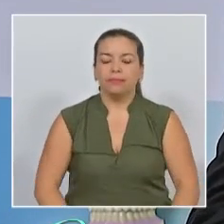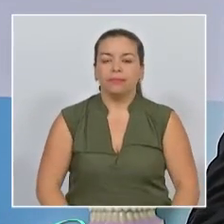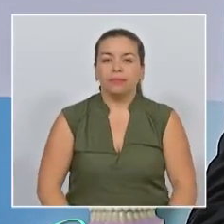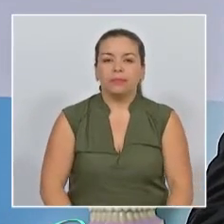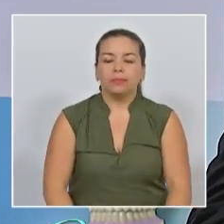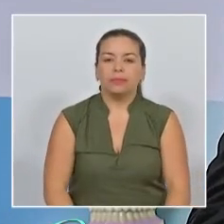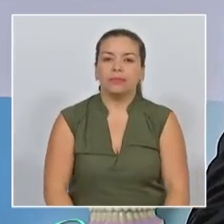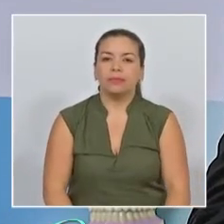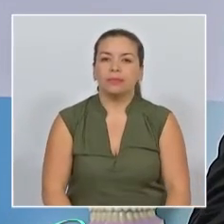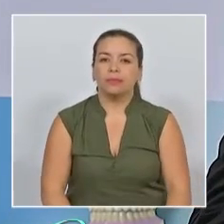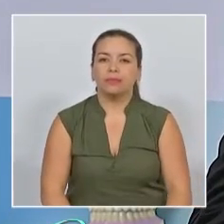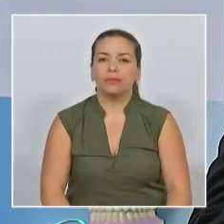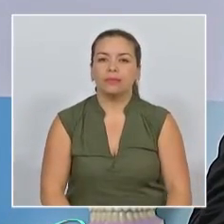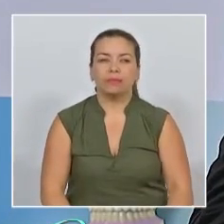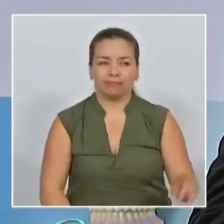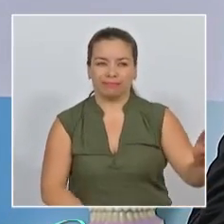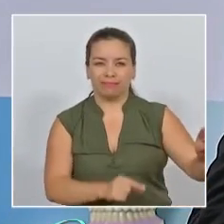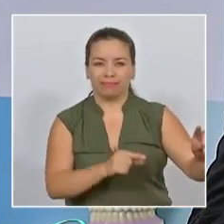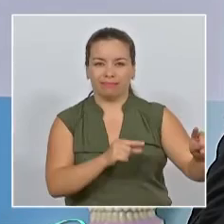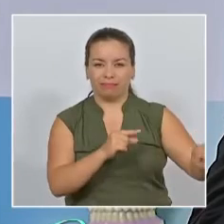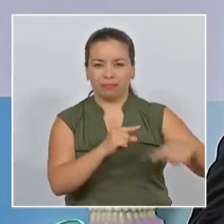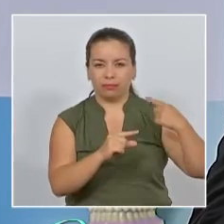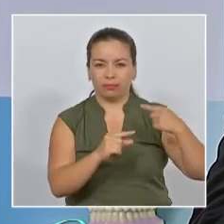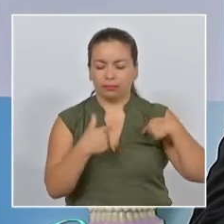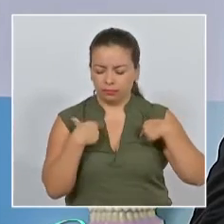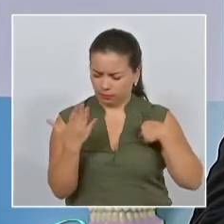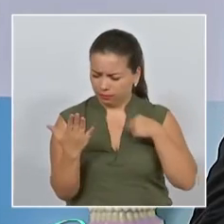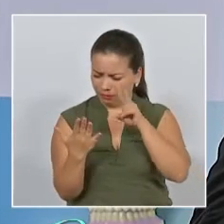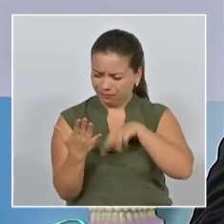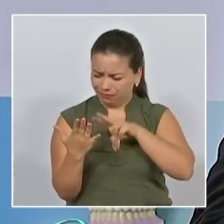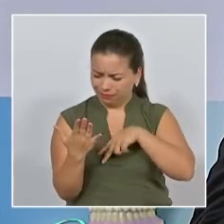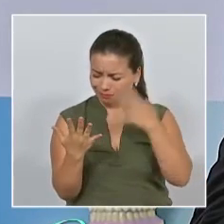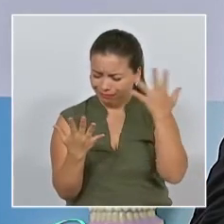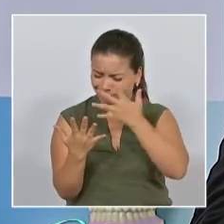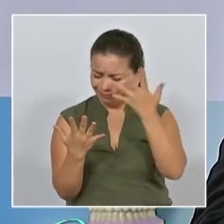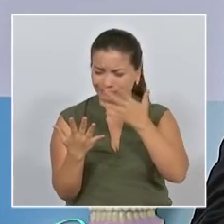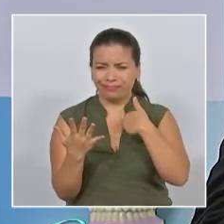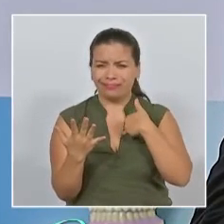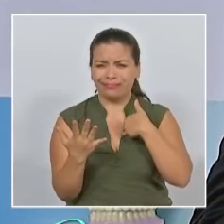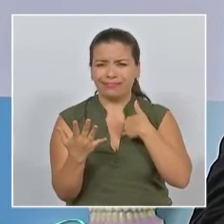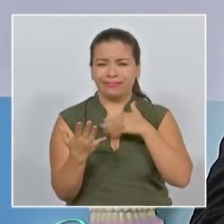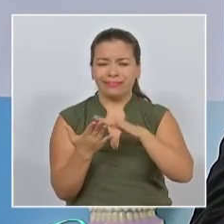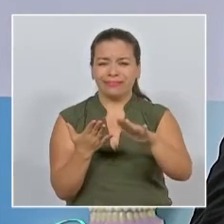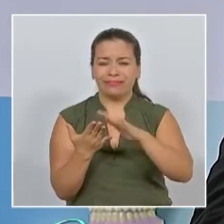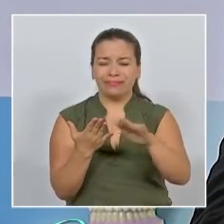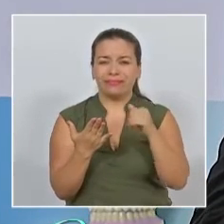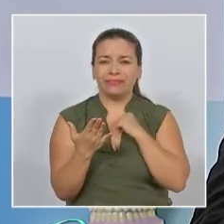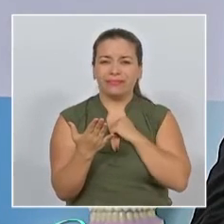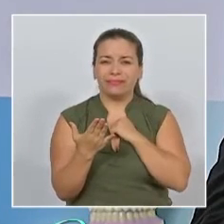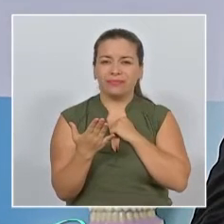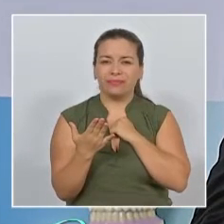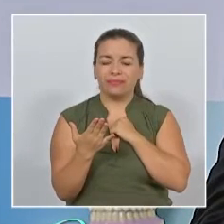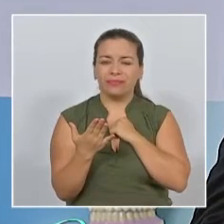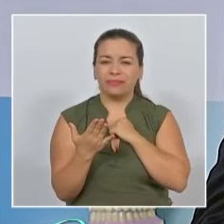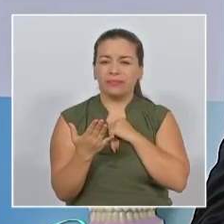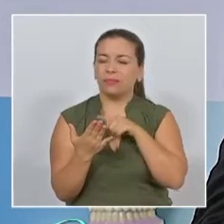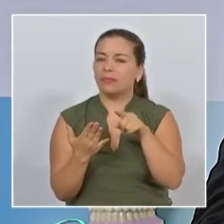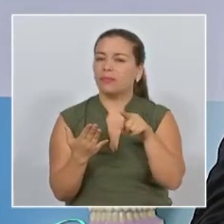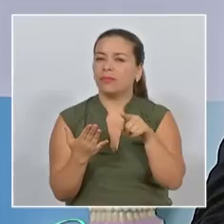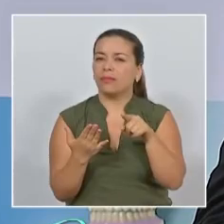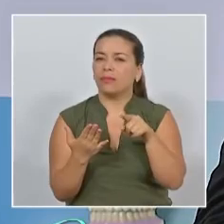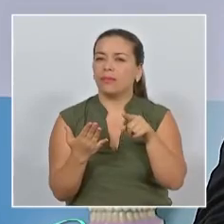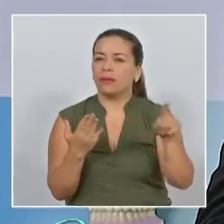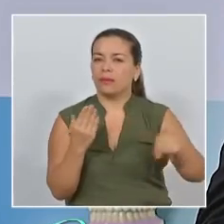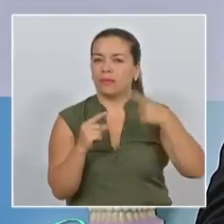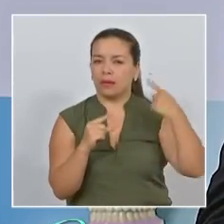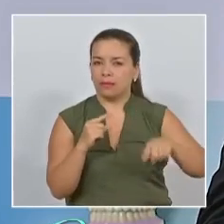indique, a ver, ¿qué me conviene? No, estoy leyendo el que no es. Usted me ha mandado unas preguntas